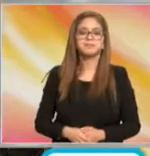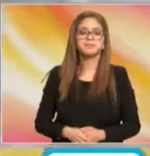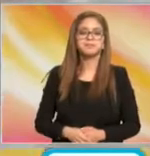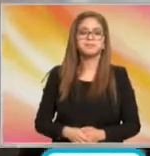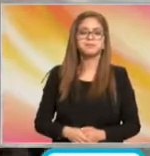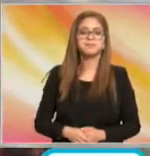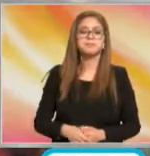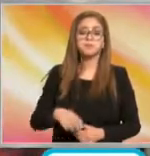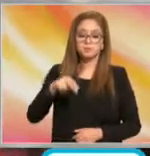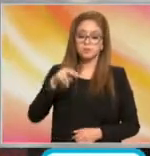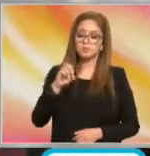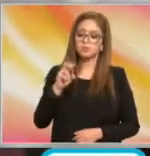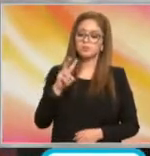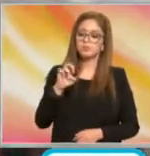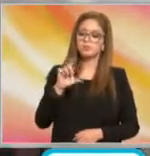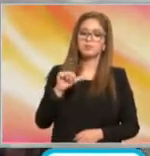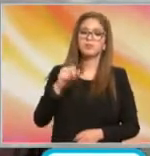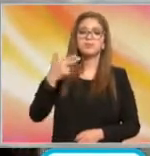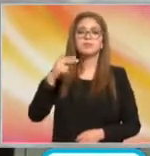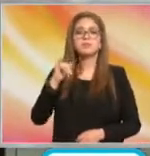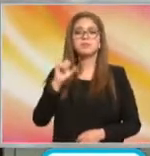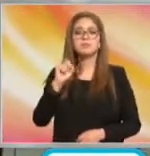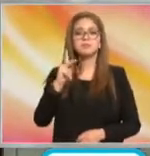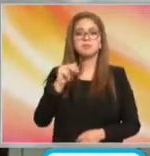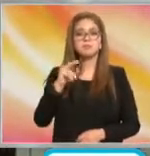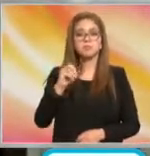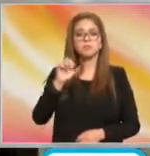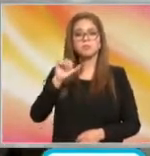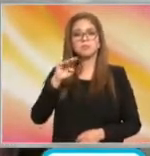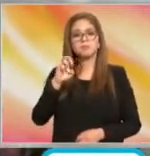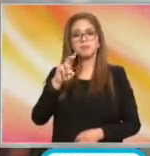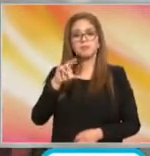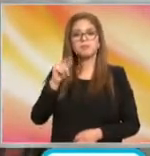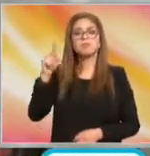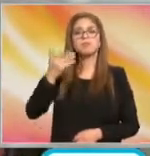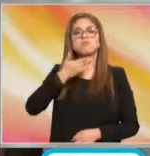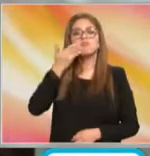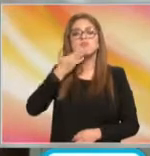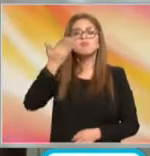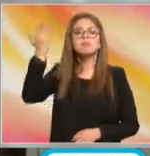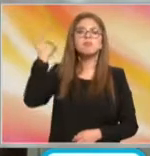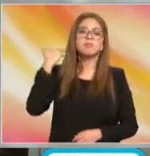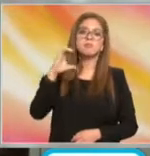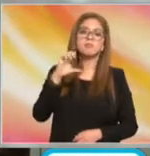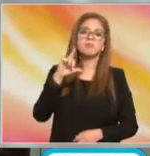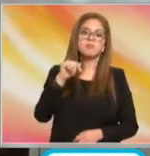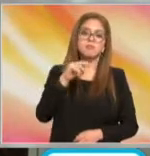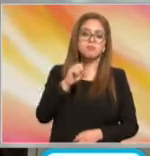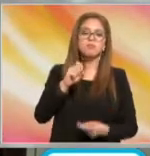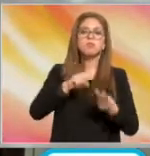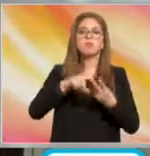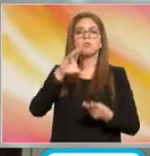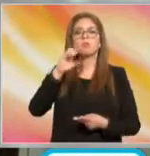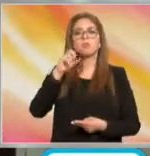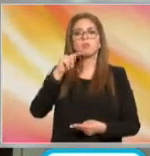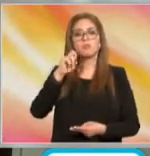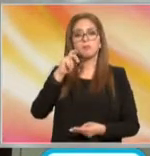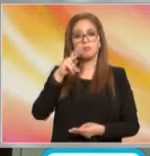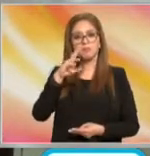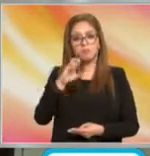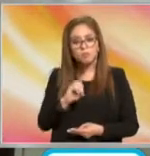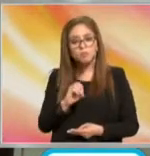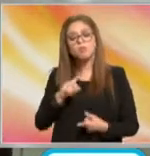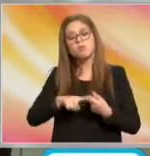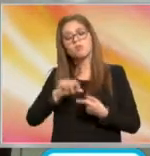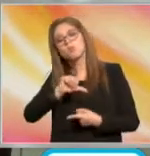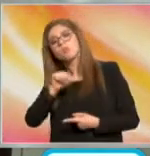pues hispanoamericana. Sí, ¿cómo qué autores? Pues los clásicos contemporáneos, ¿no? Que es Vargas Llosa, García Márquez,